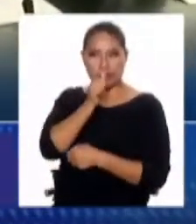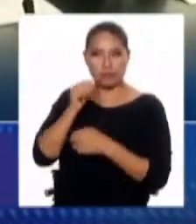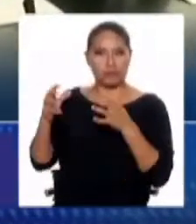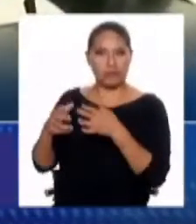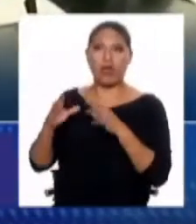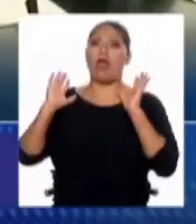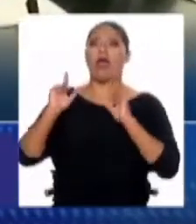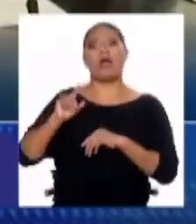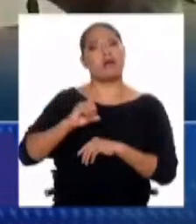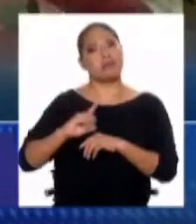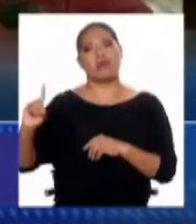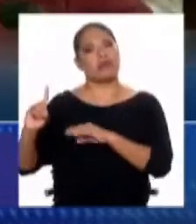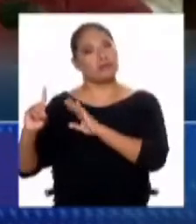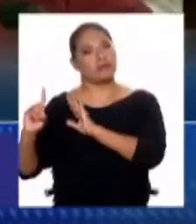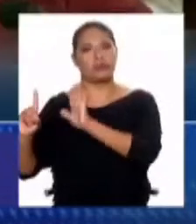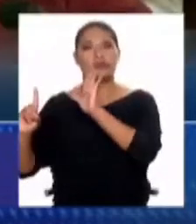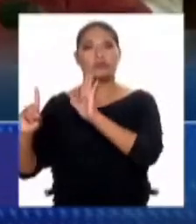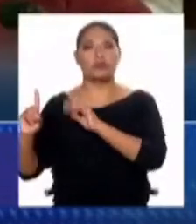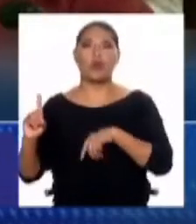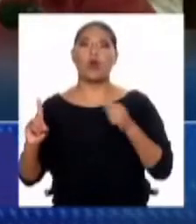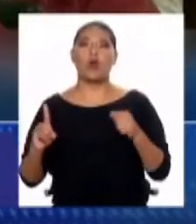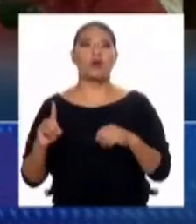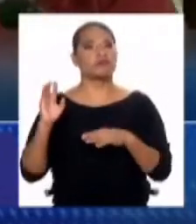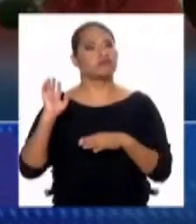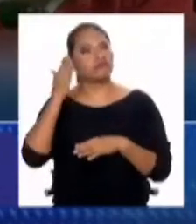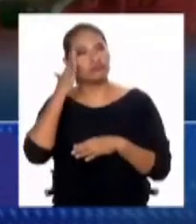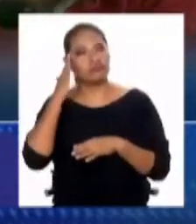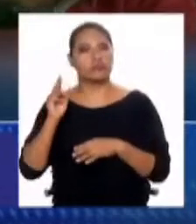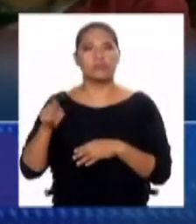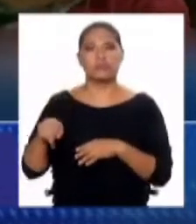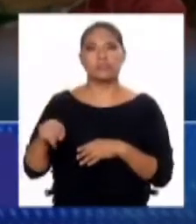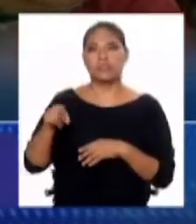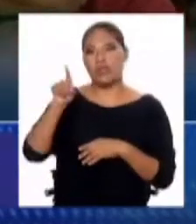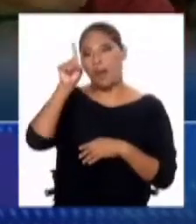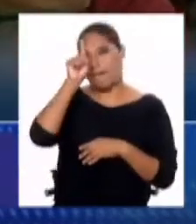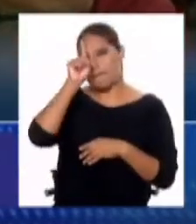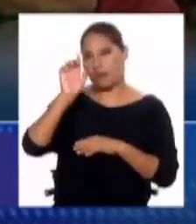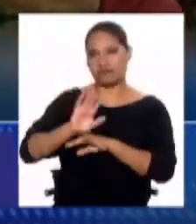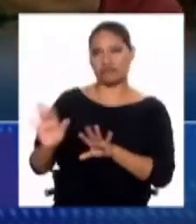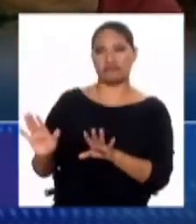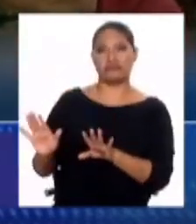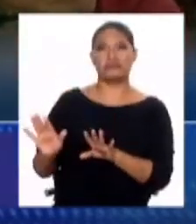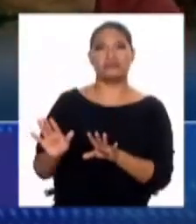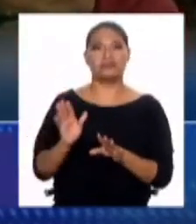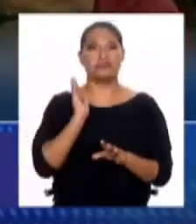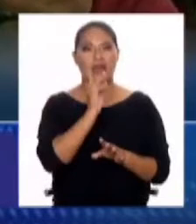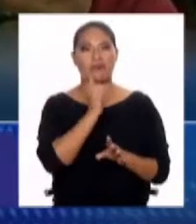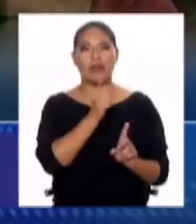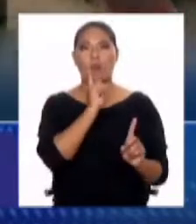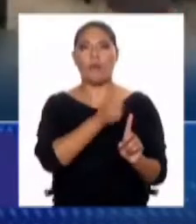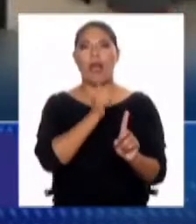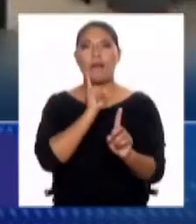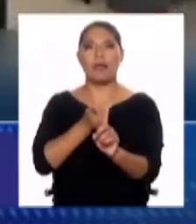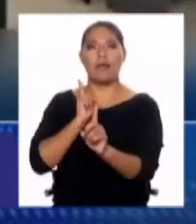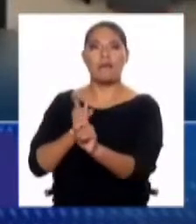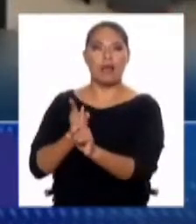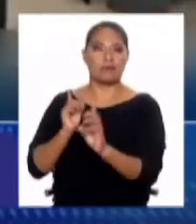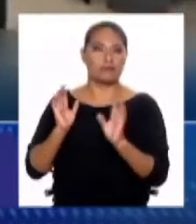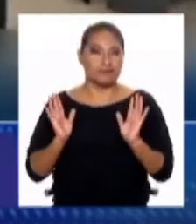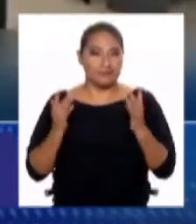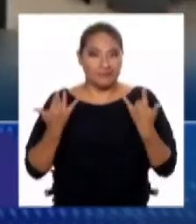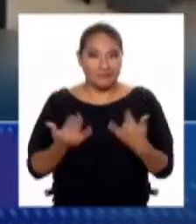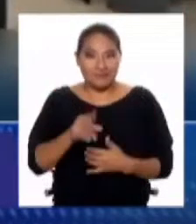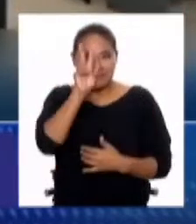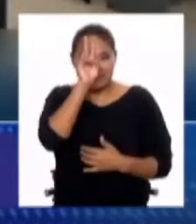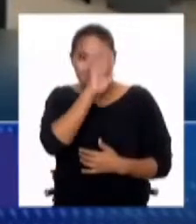un derechista y es un nazi, más o menos. Entonces, así no vamos a llegar a ninguna parte. Yo creo que los